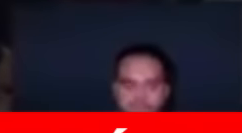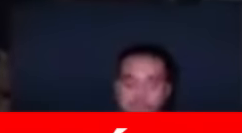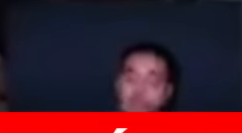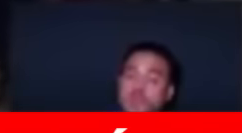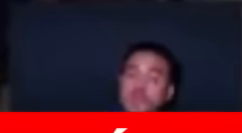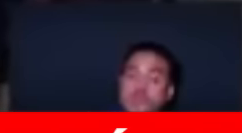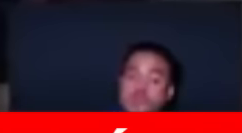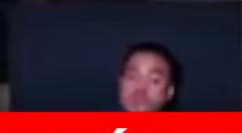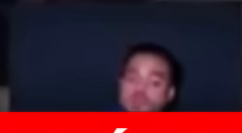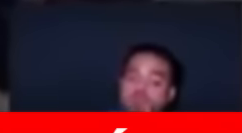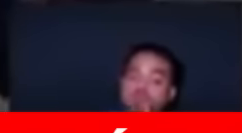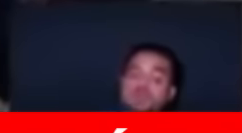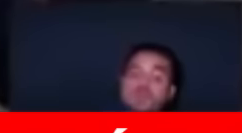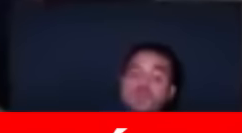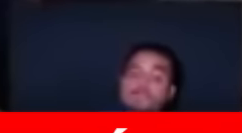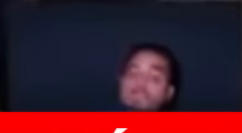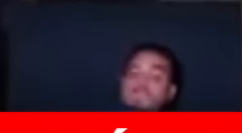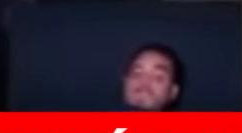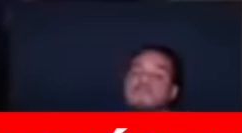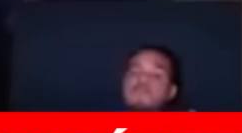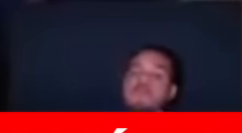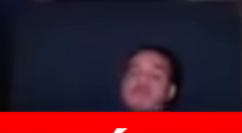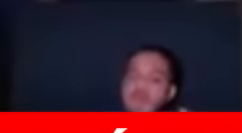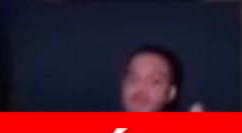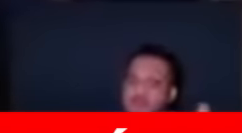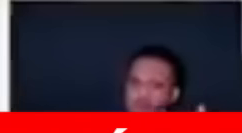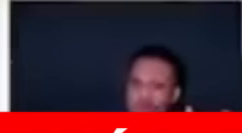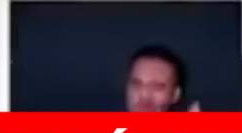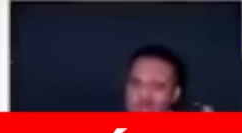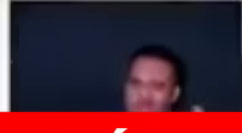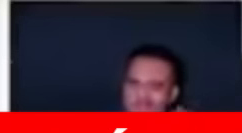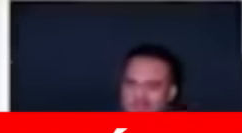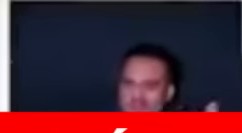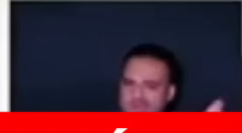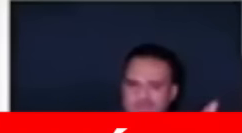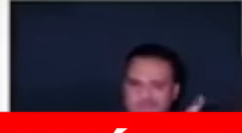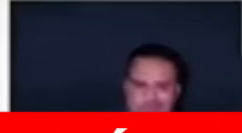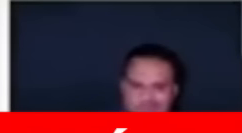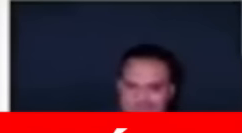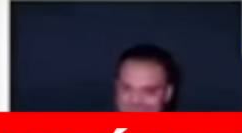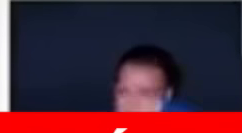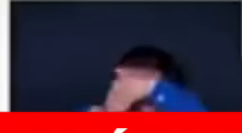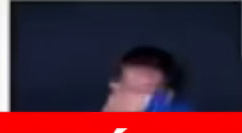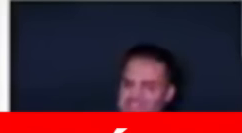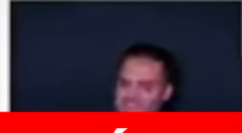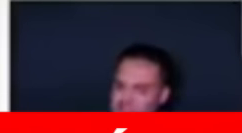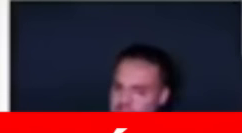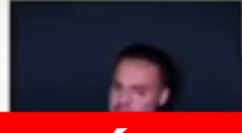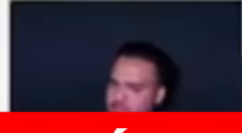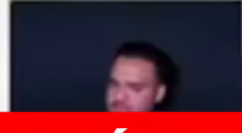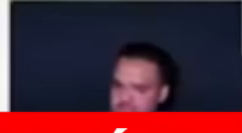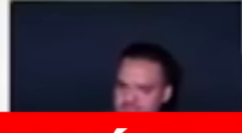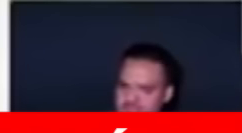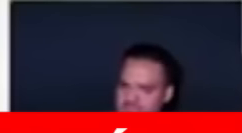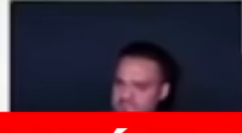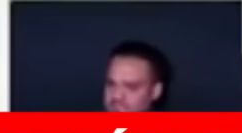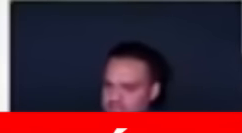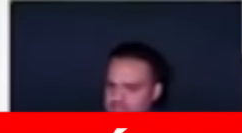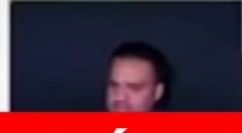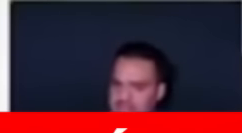Estoy porque cuando se usa facciosamente el poder para perseguir